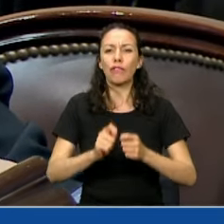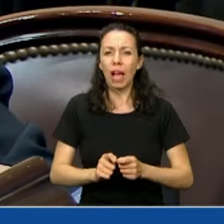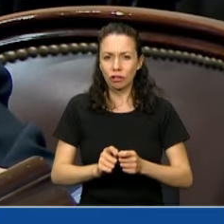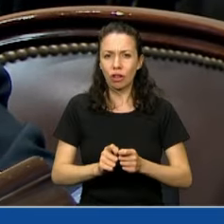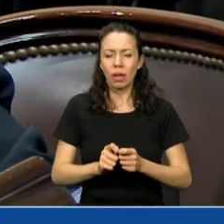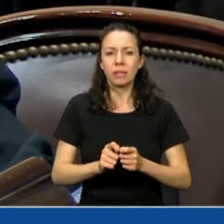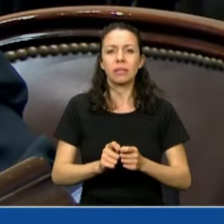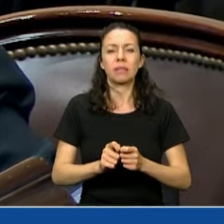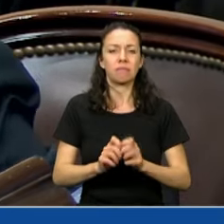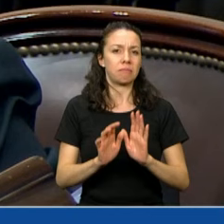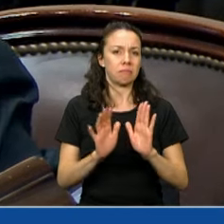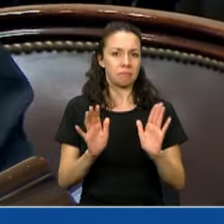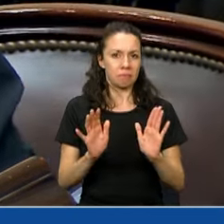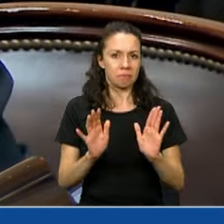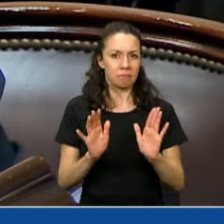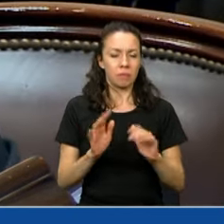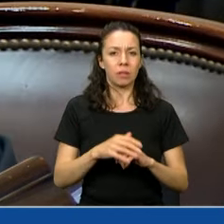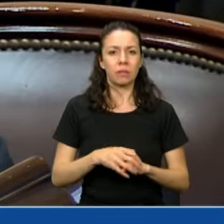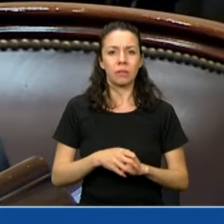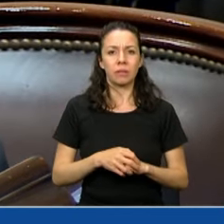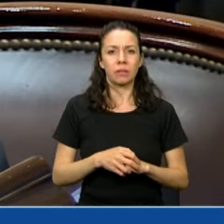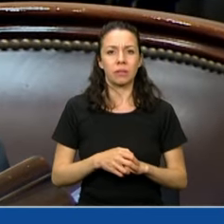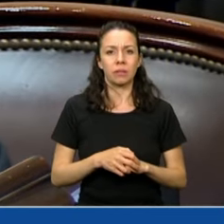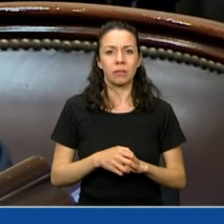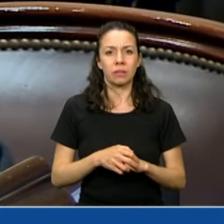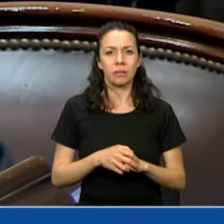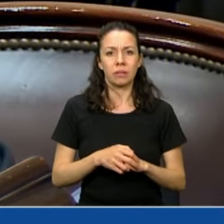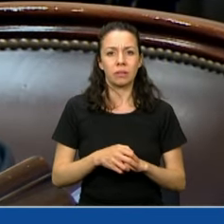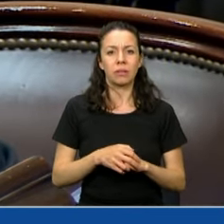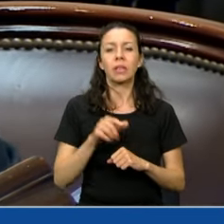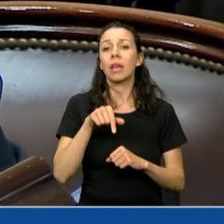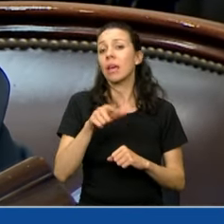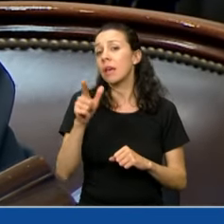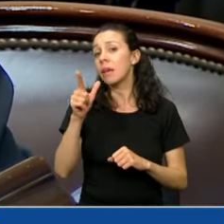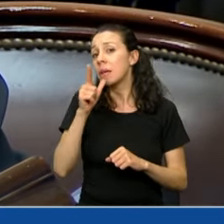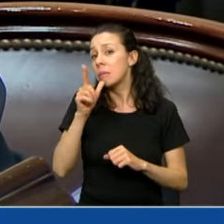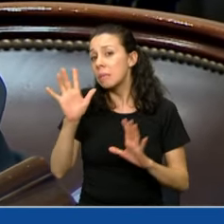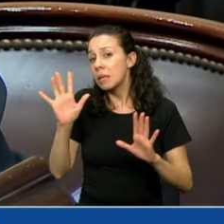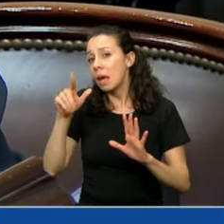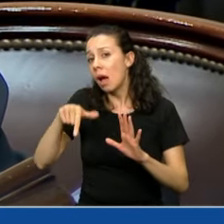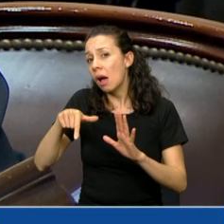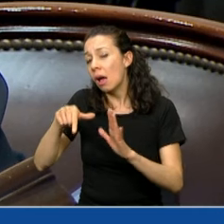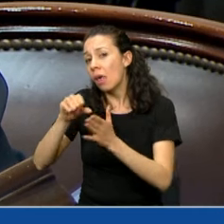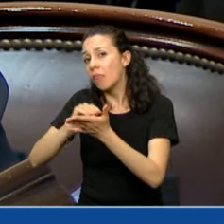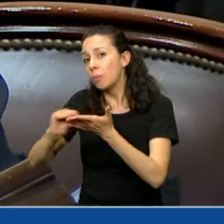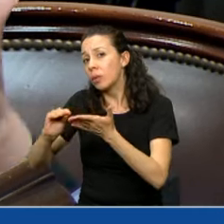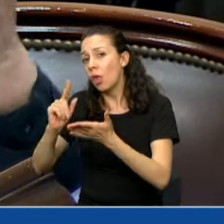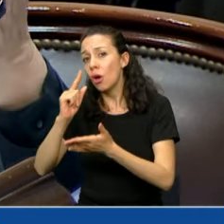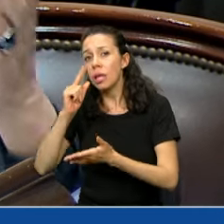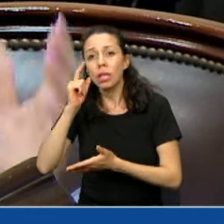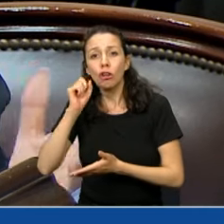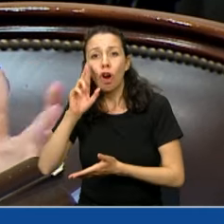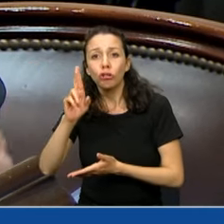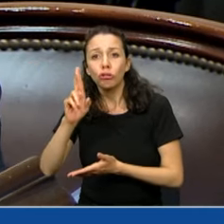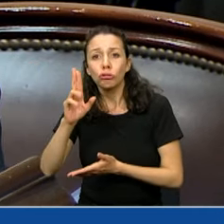señora presidente que Aparentemente el diputado Igor